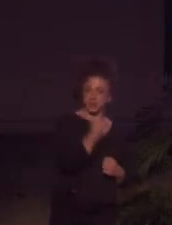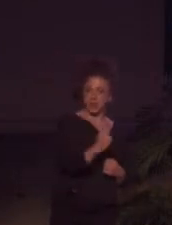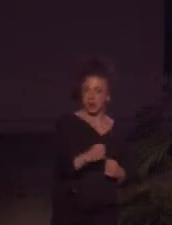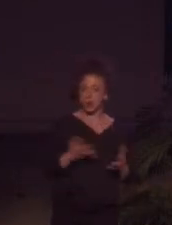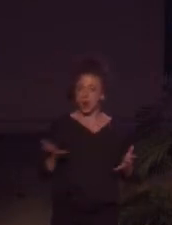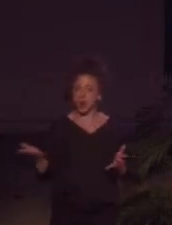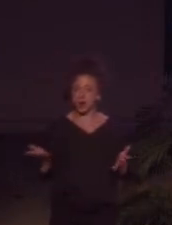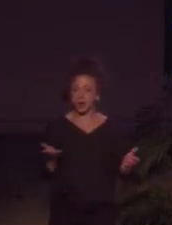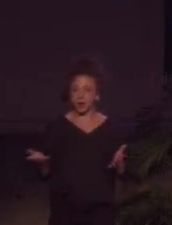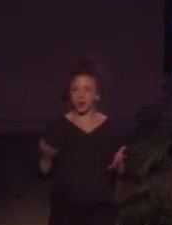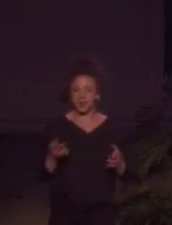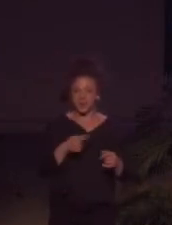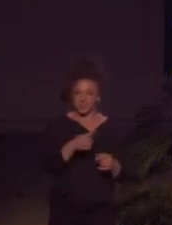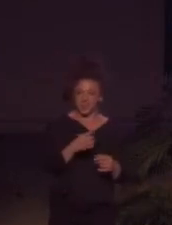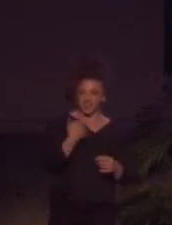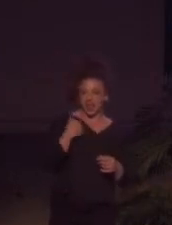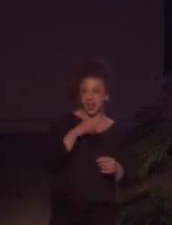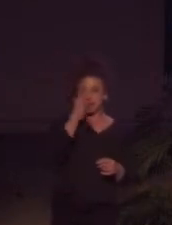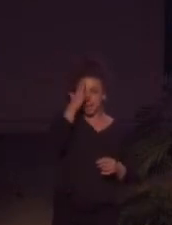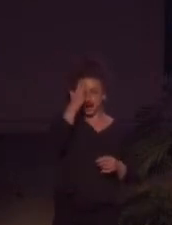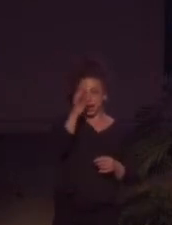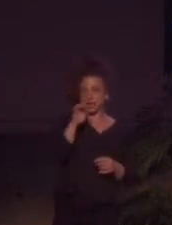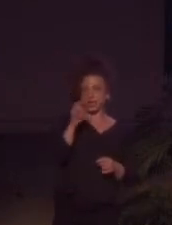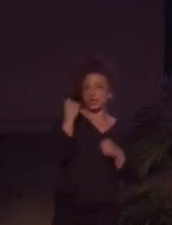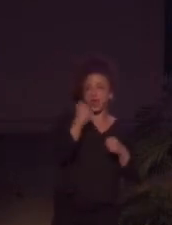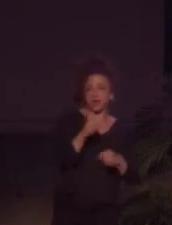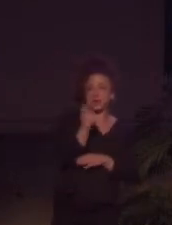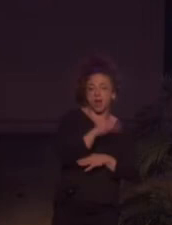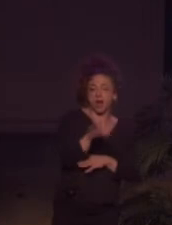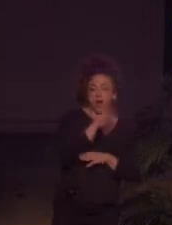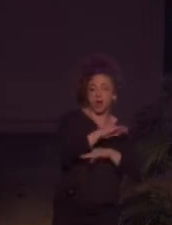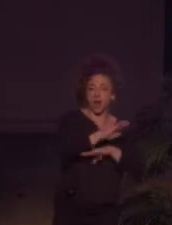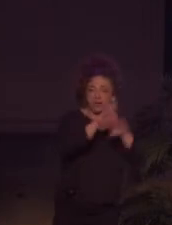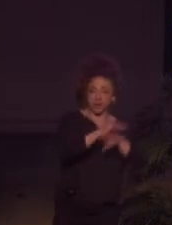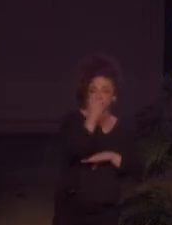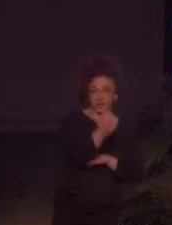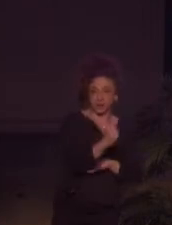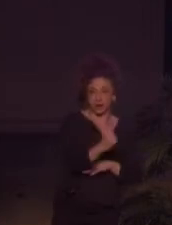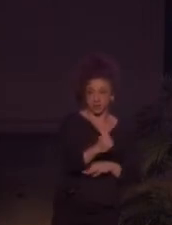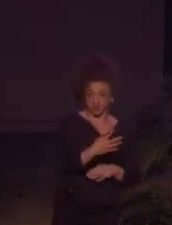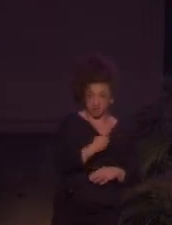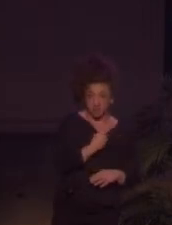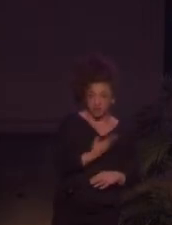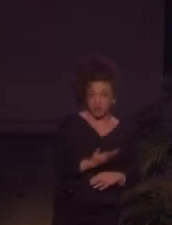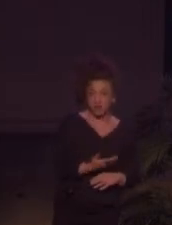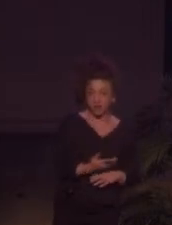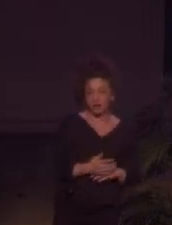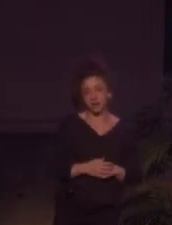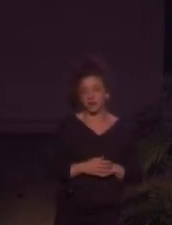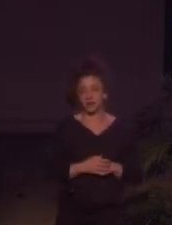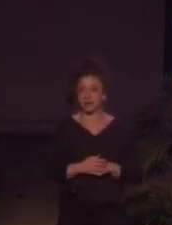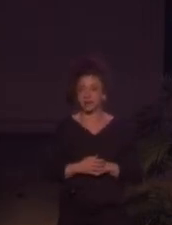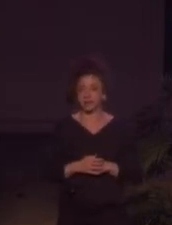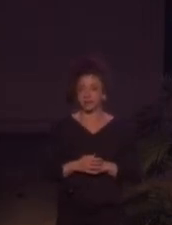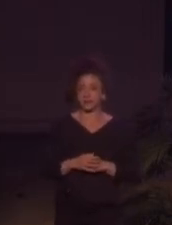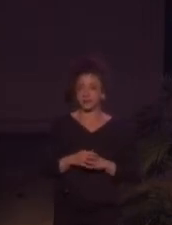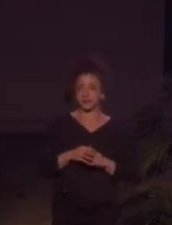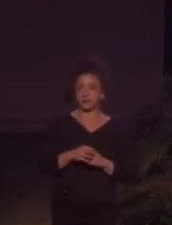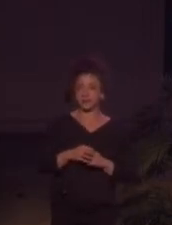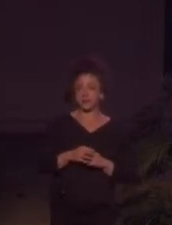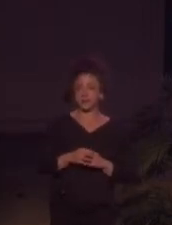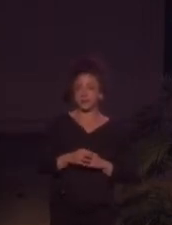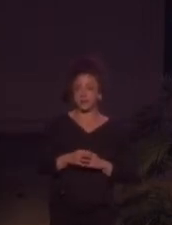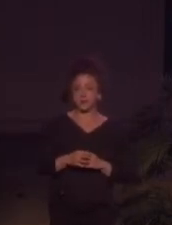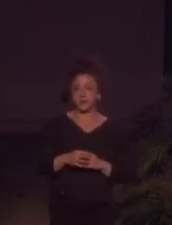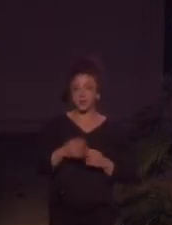se merece ser sacrificado. Entonces, hay como, evidentemente, entendemos las ganaderas, a lo mejor lo interesante fuera que se hiciesen agricultoras, eso podría